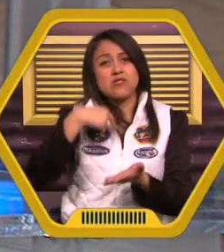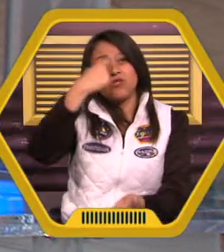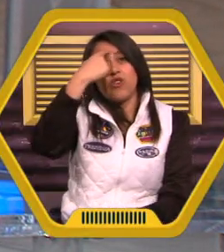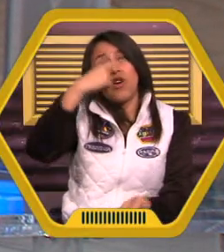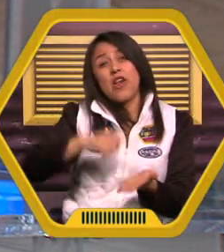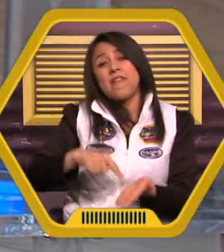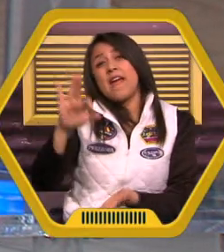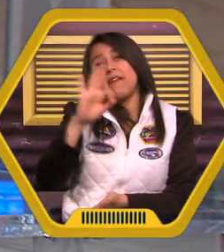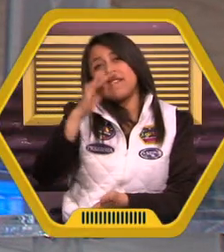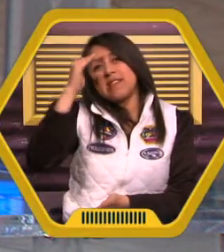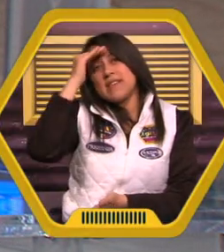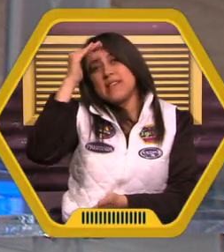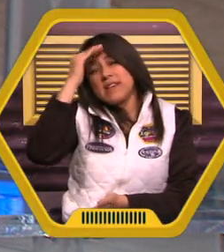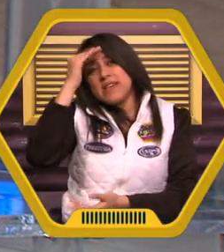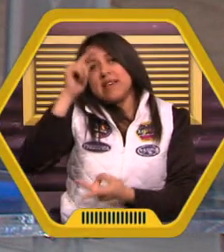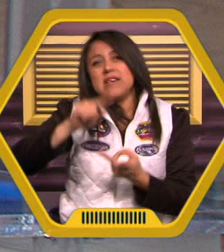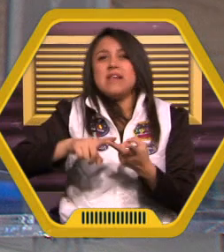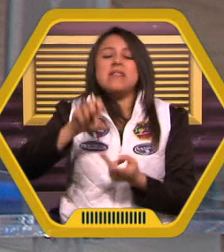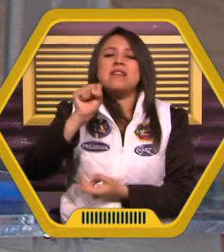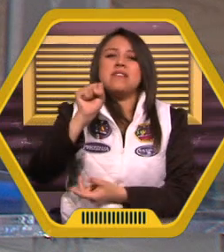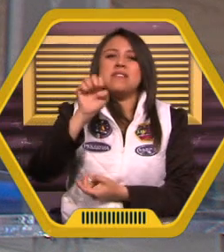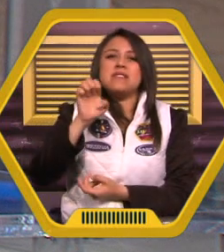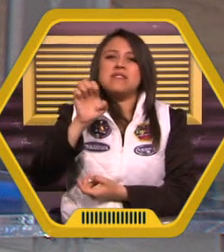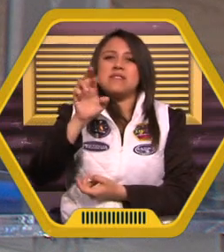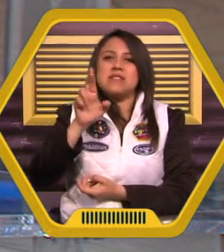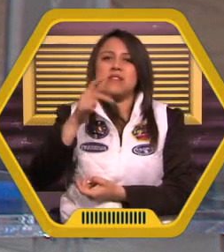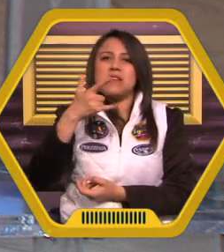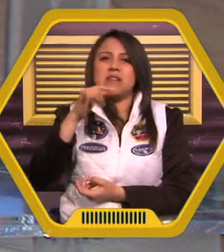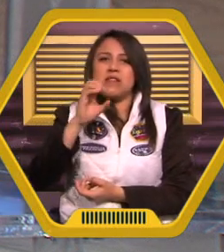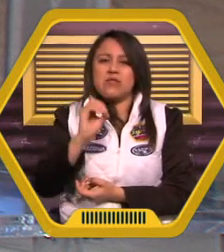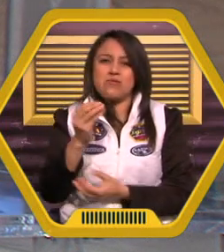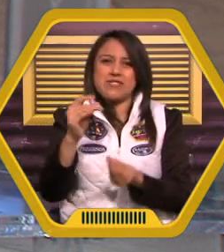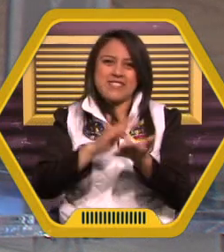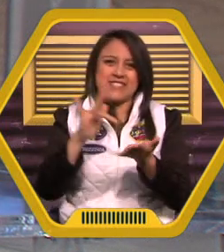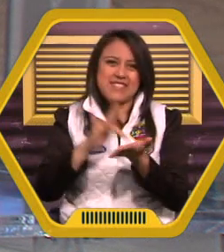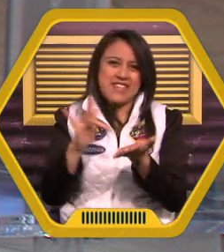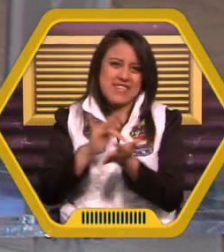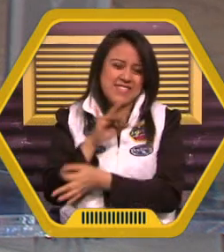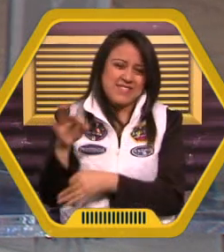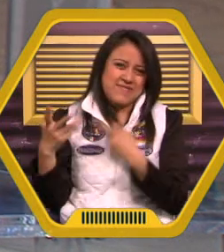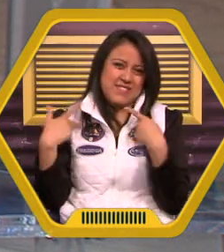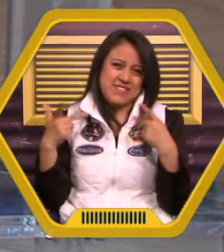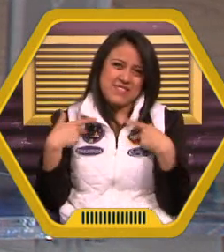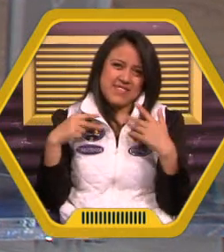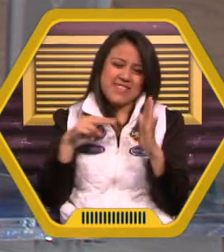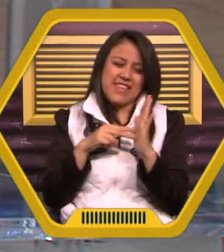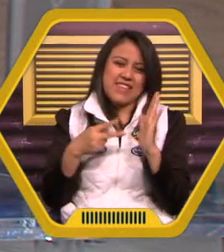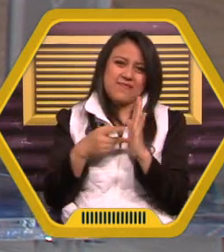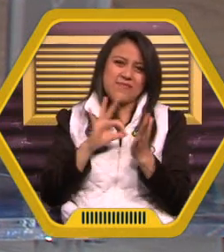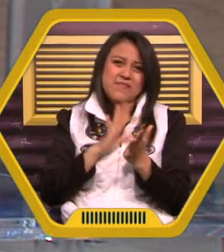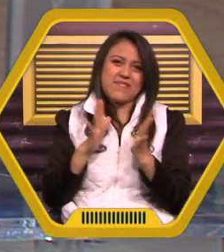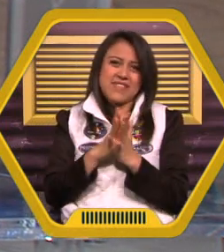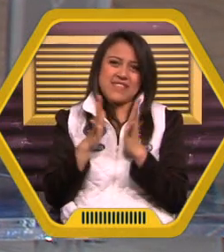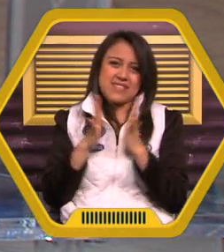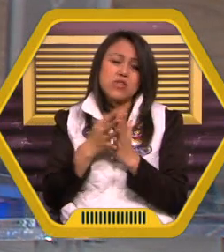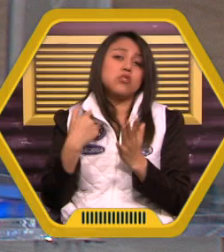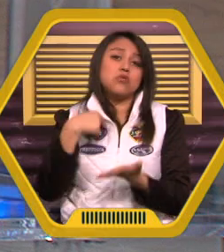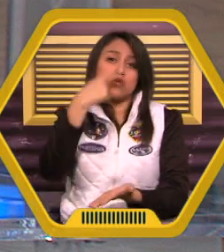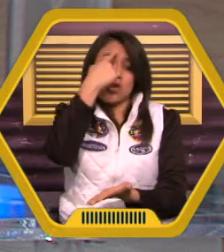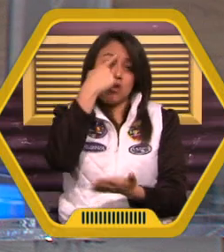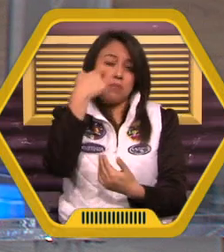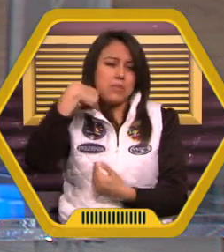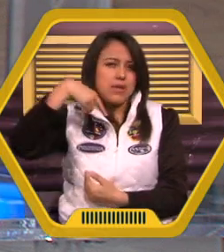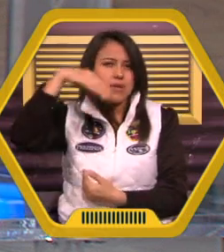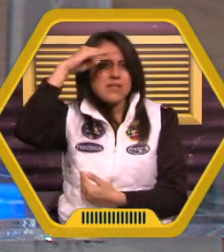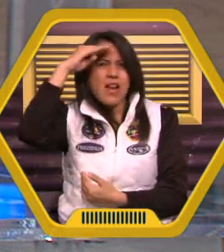estarán pensando. Gracias, Sergio Osorio, gerente de desarrollo de TV Azteca. Gracias, Sergio. Gracias a todos los ingenieros que participaron en esto. ¿Ya están pensando lo que vamos a hacer para el